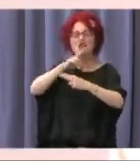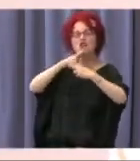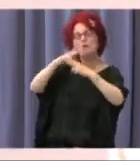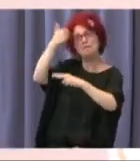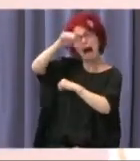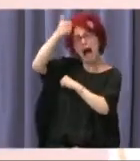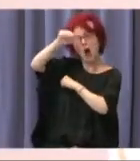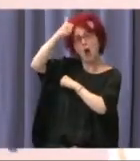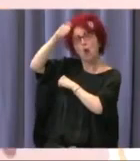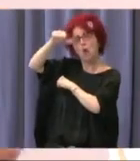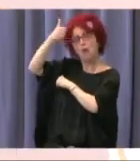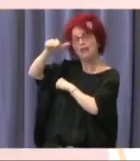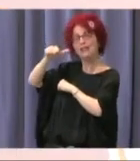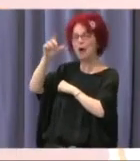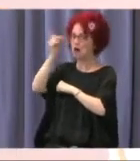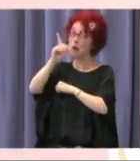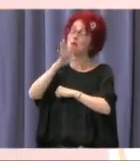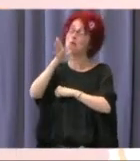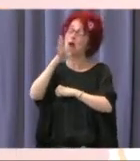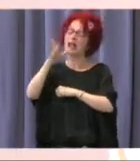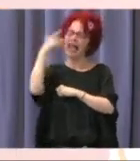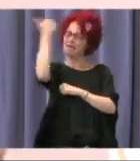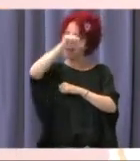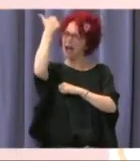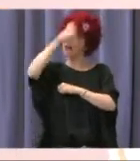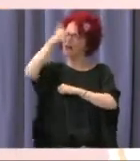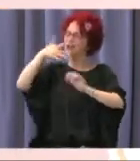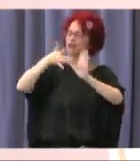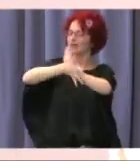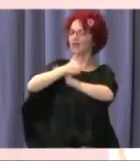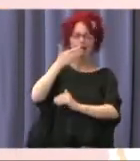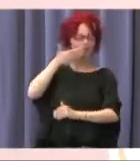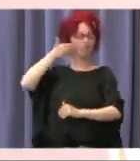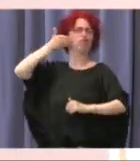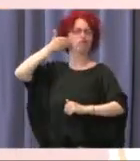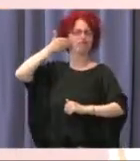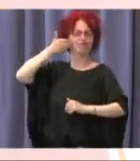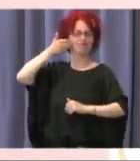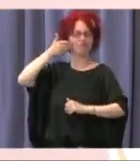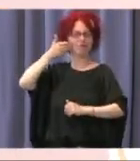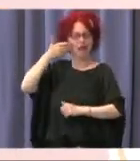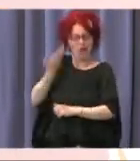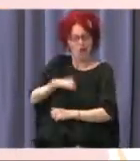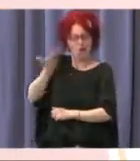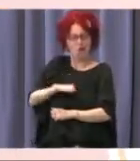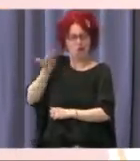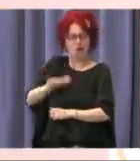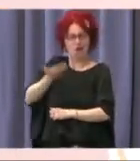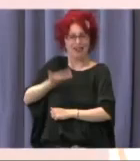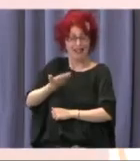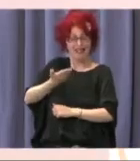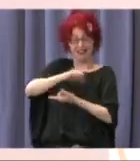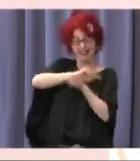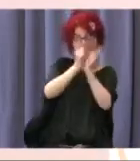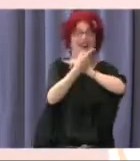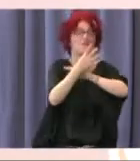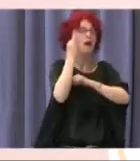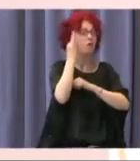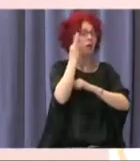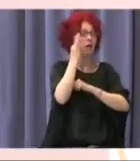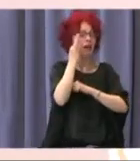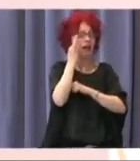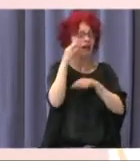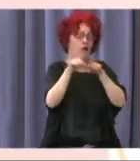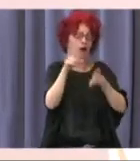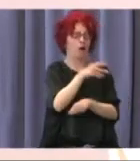lo masculino tiene prestigio. Por eso muchas veces las mujeres se agarran a autodenominarse a lo masculino y te dicen, soy abogado. Y tú dices, pues